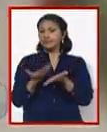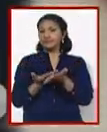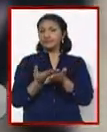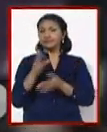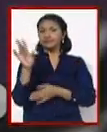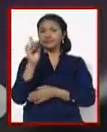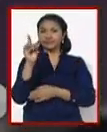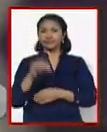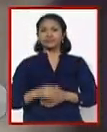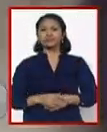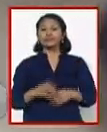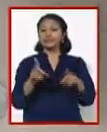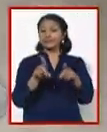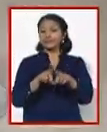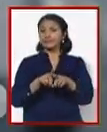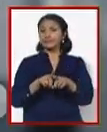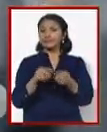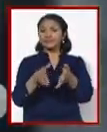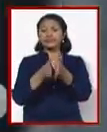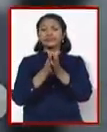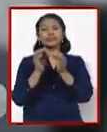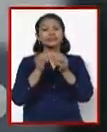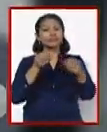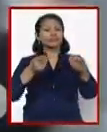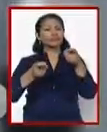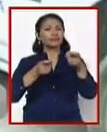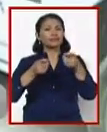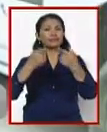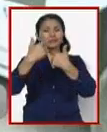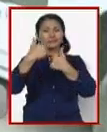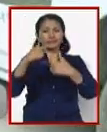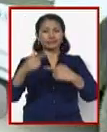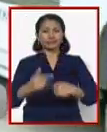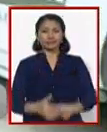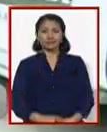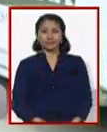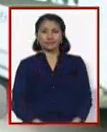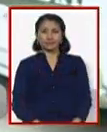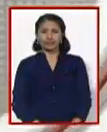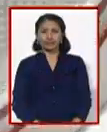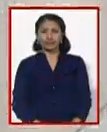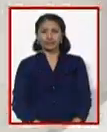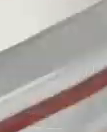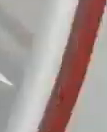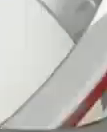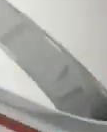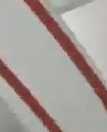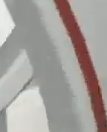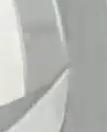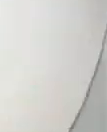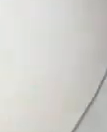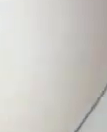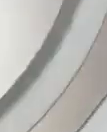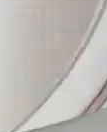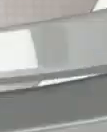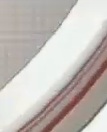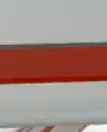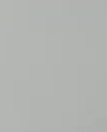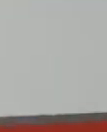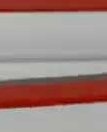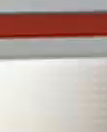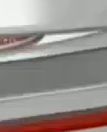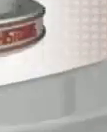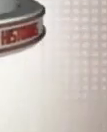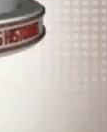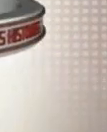retornar a nuestro país. Además, solicitan mayor control en las fronteras. En instantes,